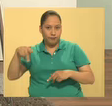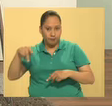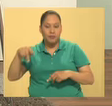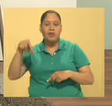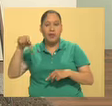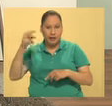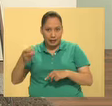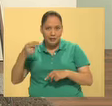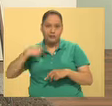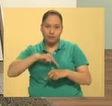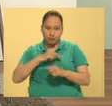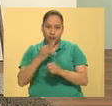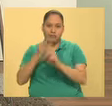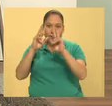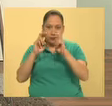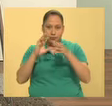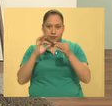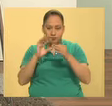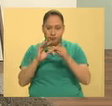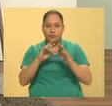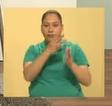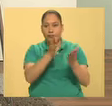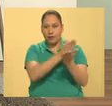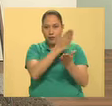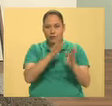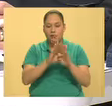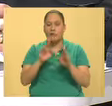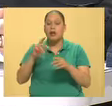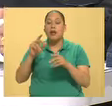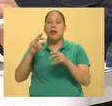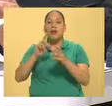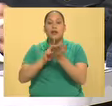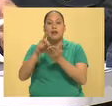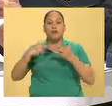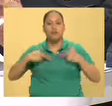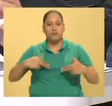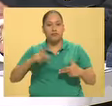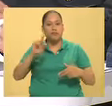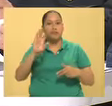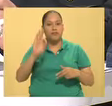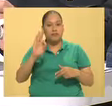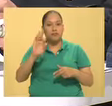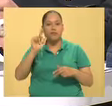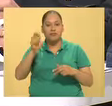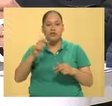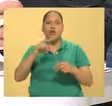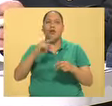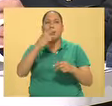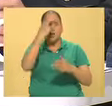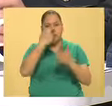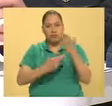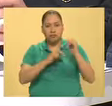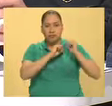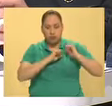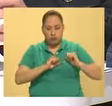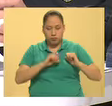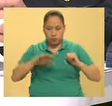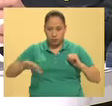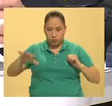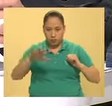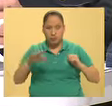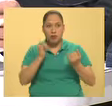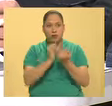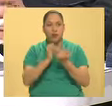a hablar. Okay. La de Derechos Humanos del Distrito Federal es por violación de autoridad local y la Comisión